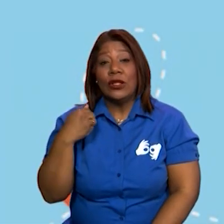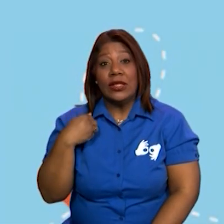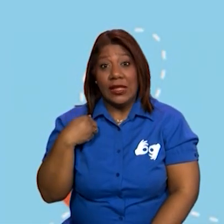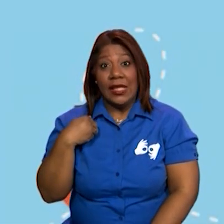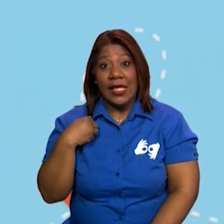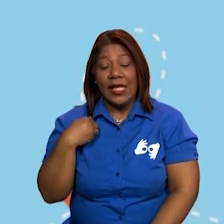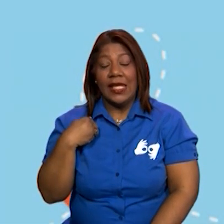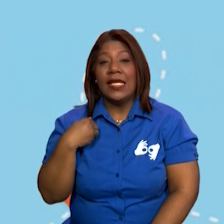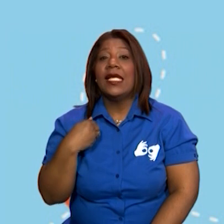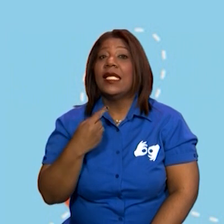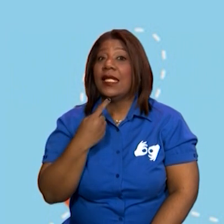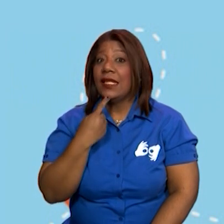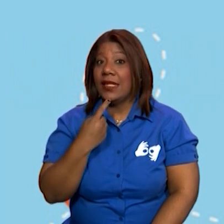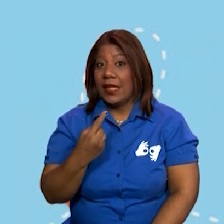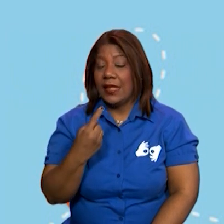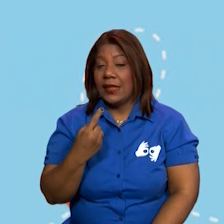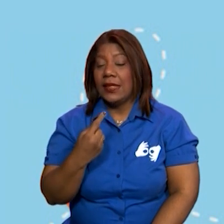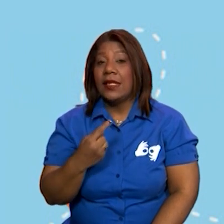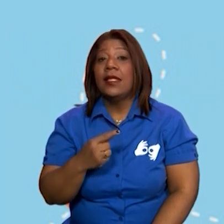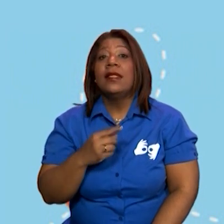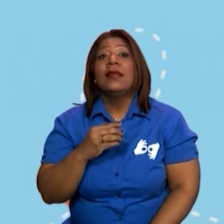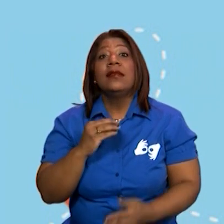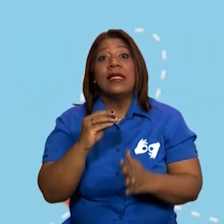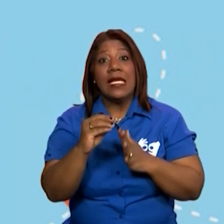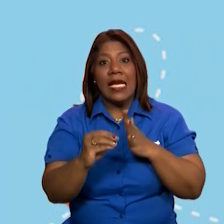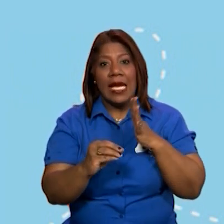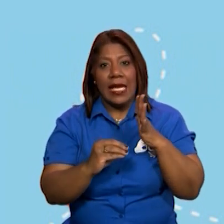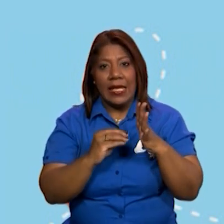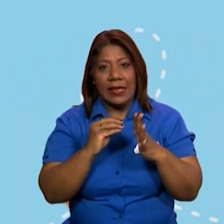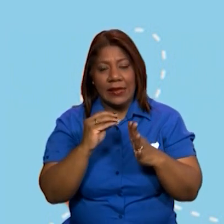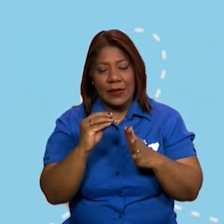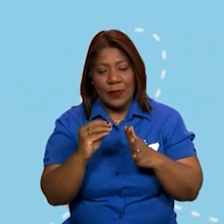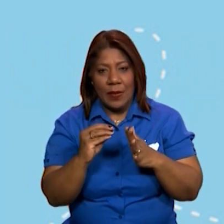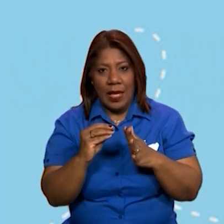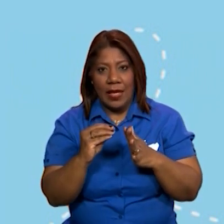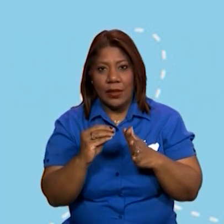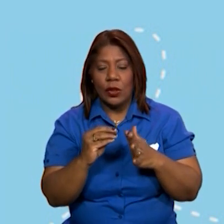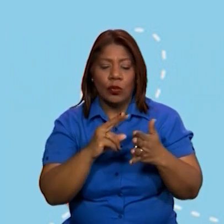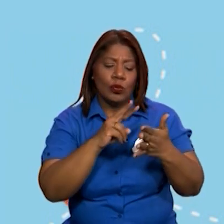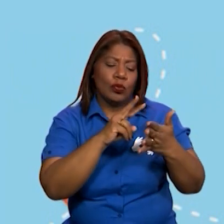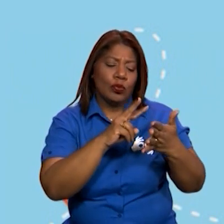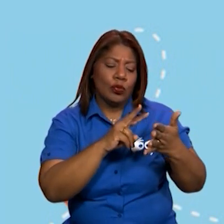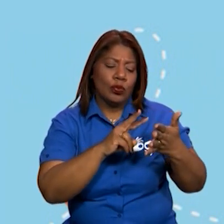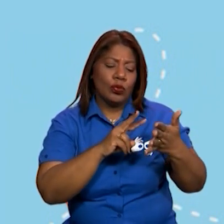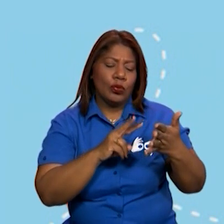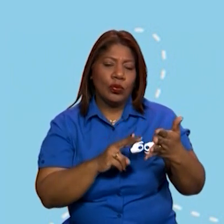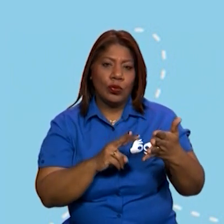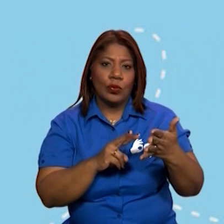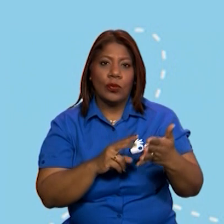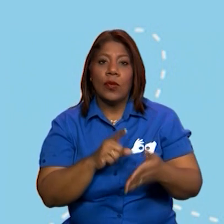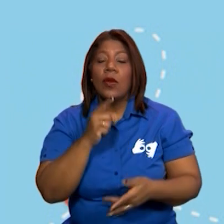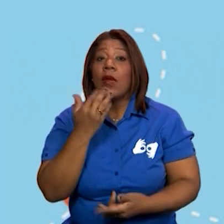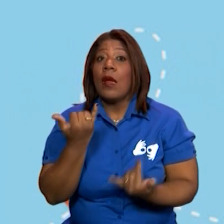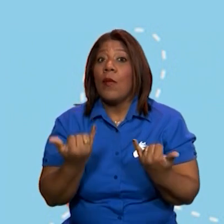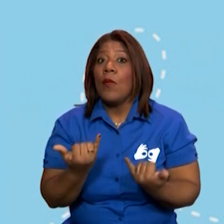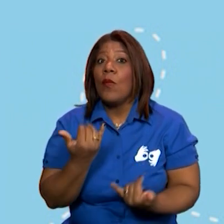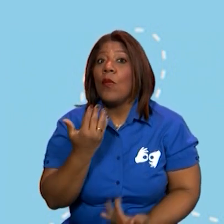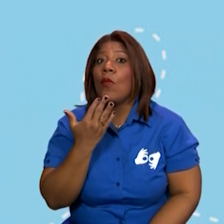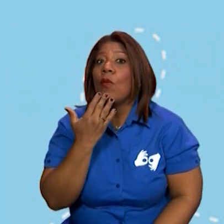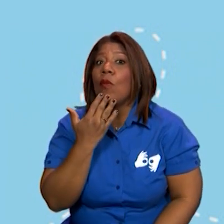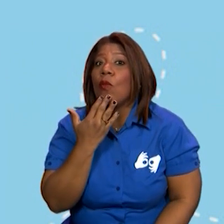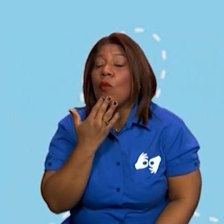texto despacio y con entonación adecuada. Luego pídale que subraye con colores